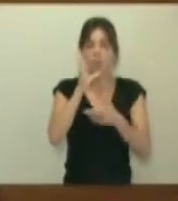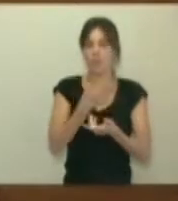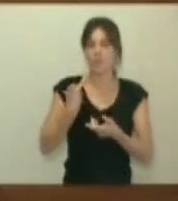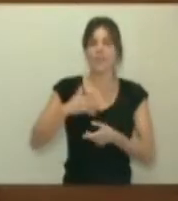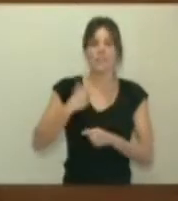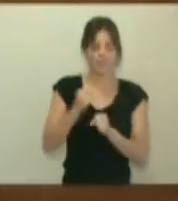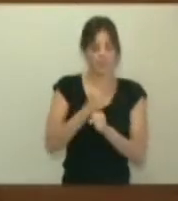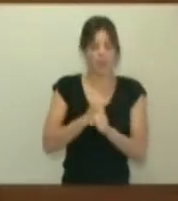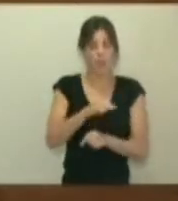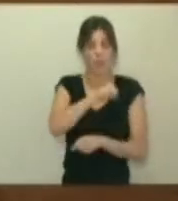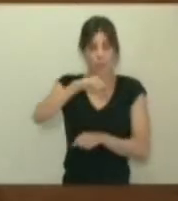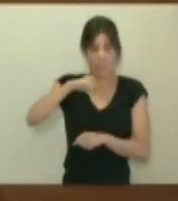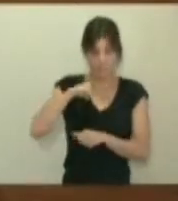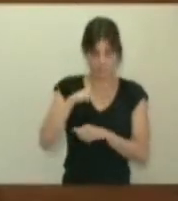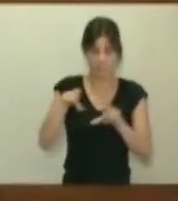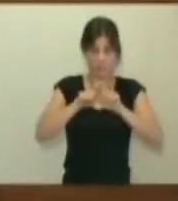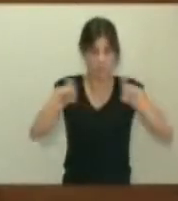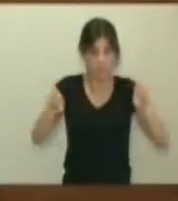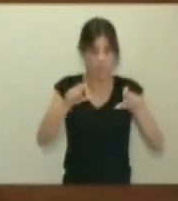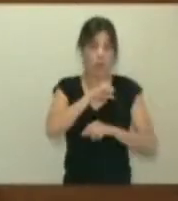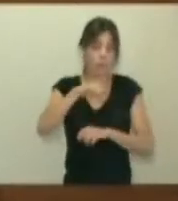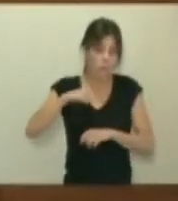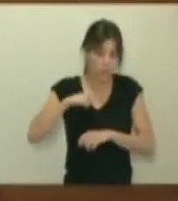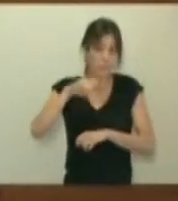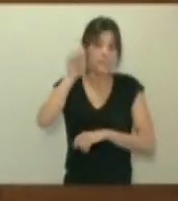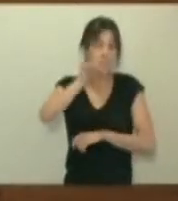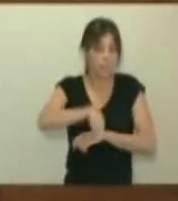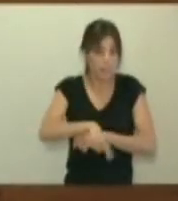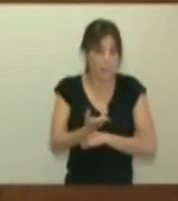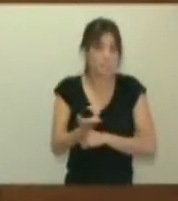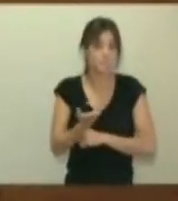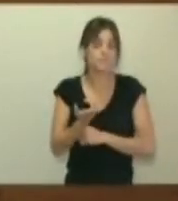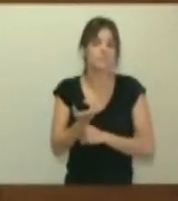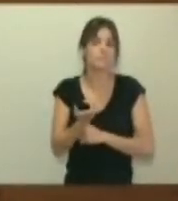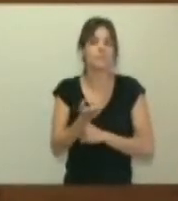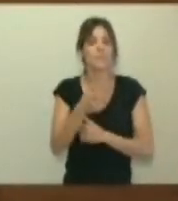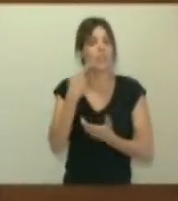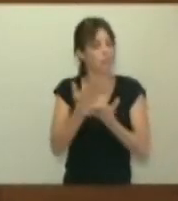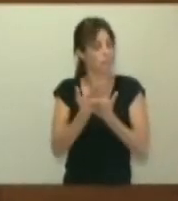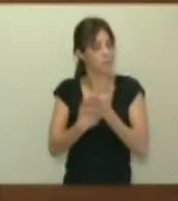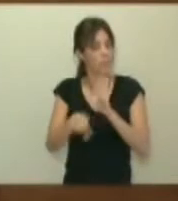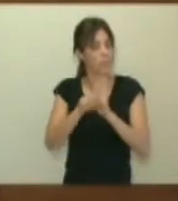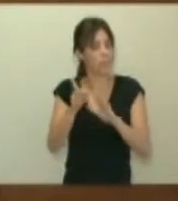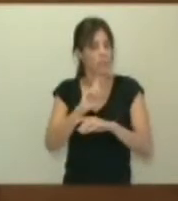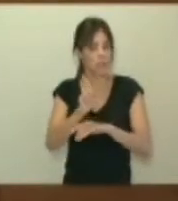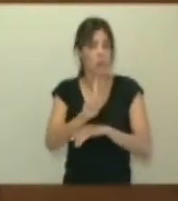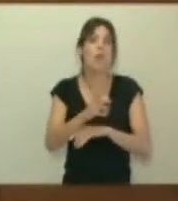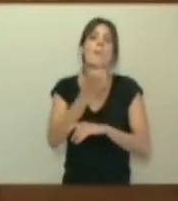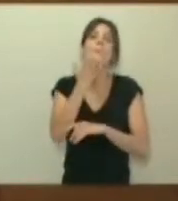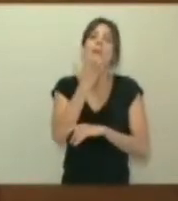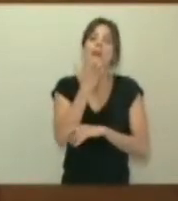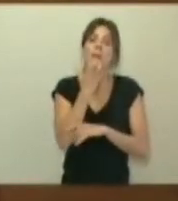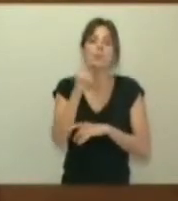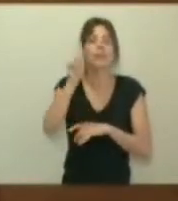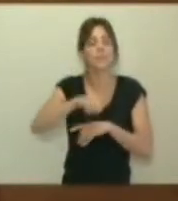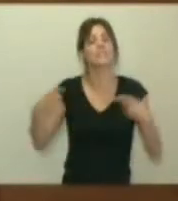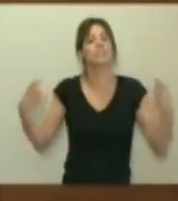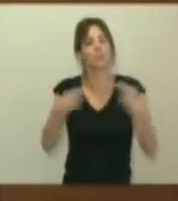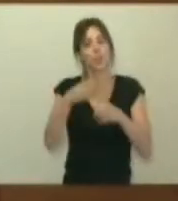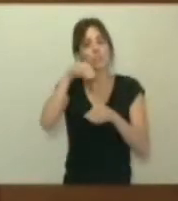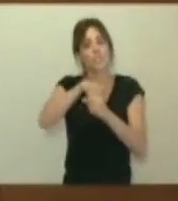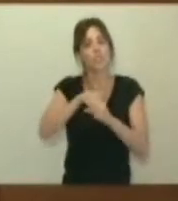empresarios. Está el caso de los autónomos, pero en este caso, por lo que tiene esta proposición no de ley, los socios de cooperativas o de empresas de economía social.